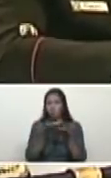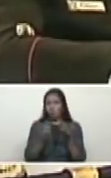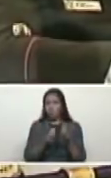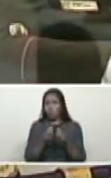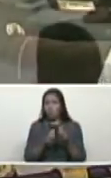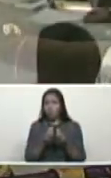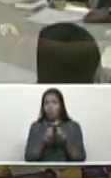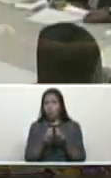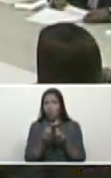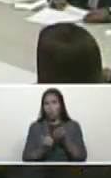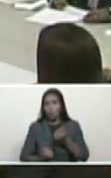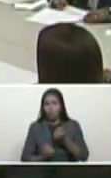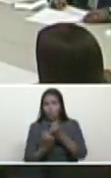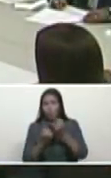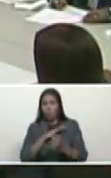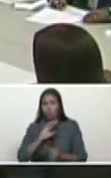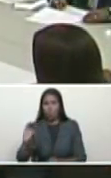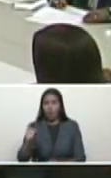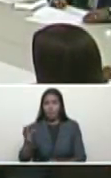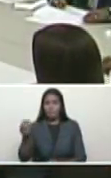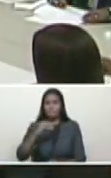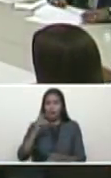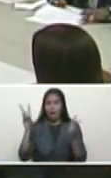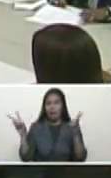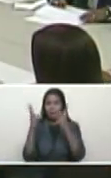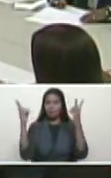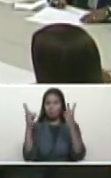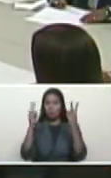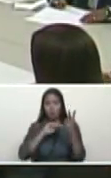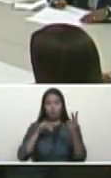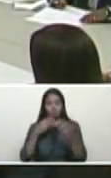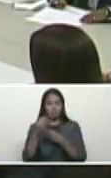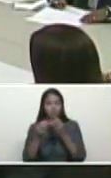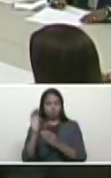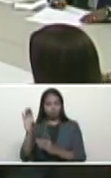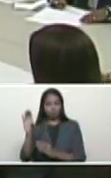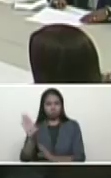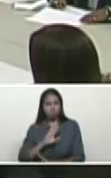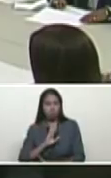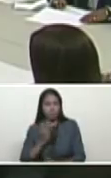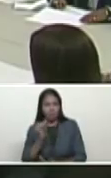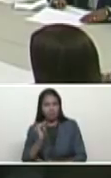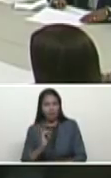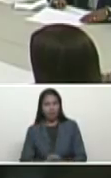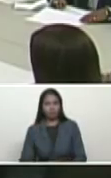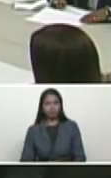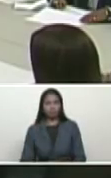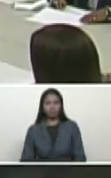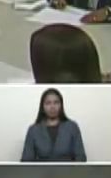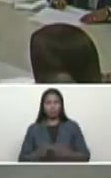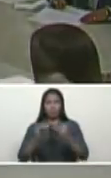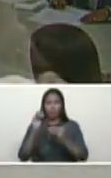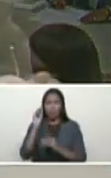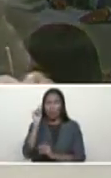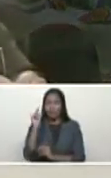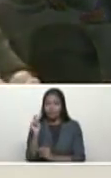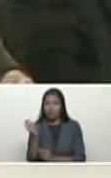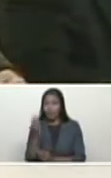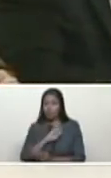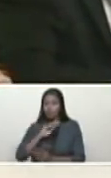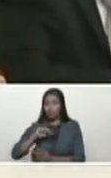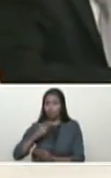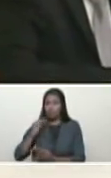las fortalezas del estado las victorias que hemos obtenido como estado y las tareas que tenemos